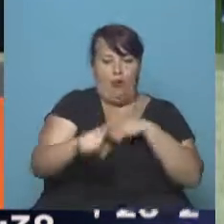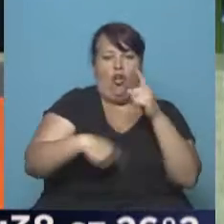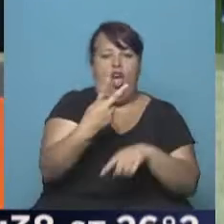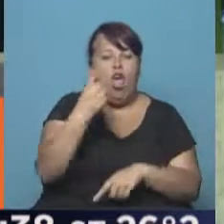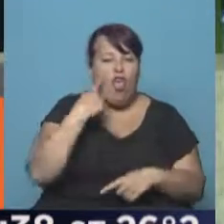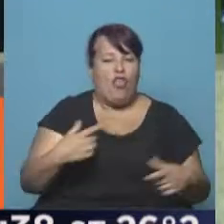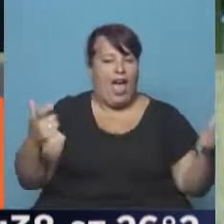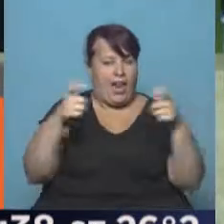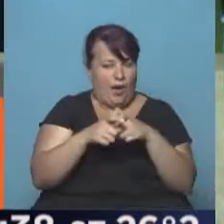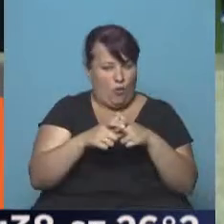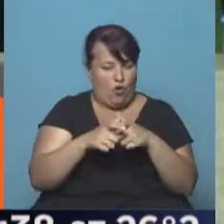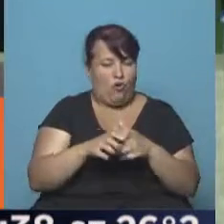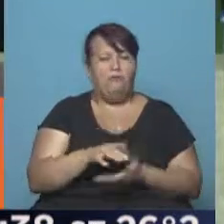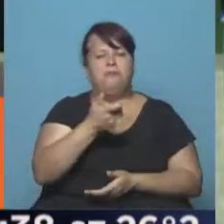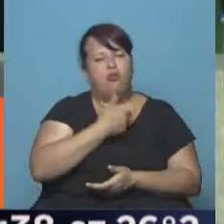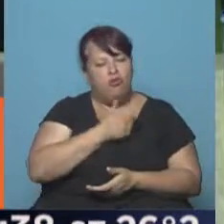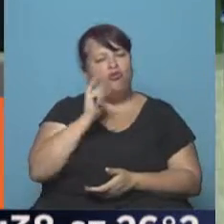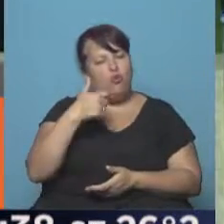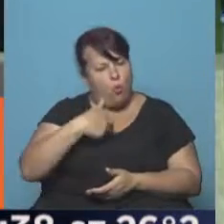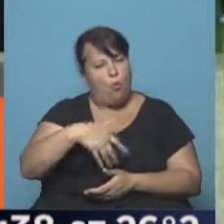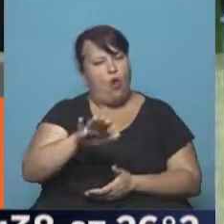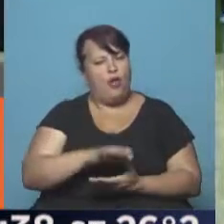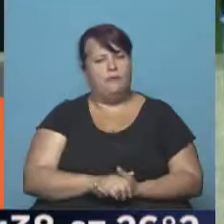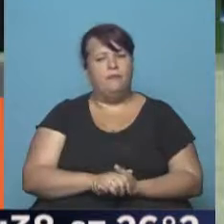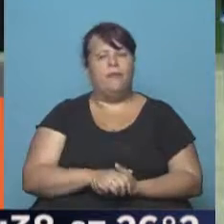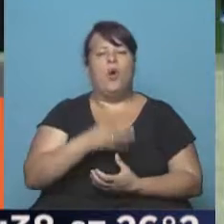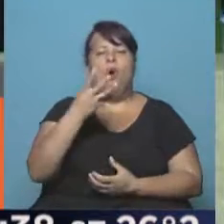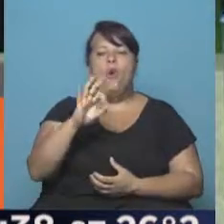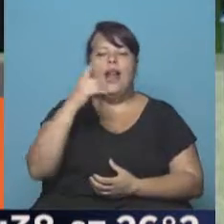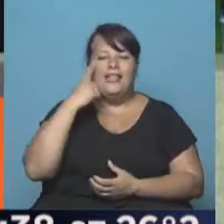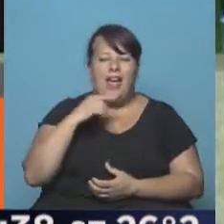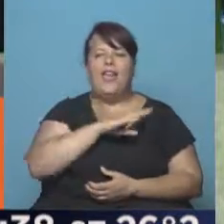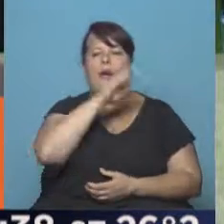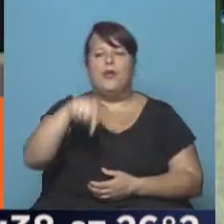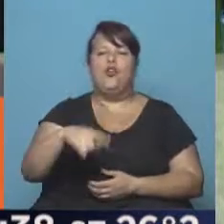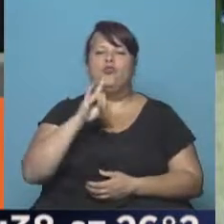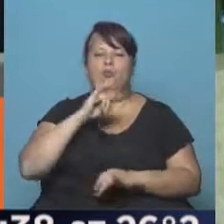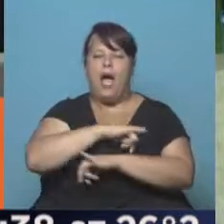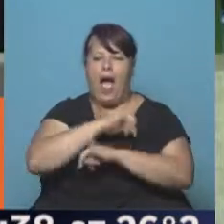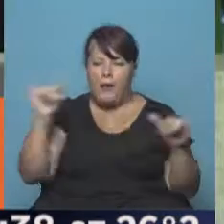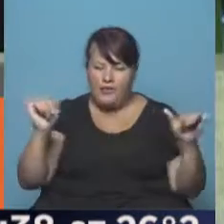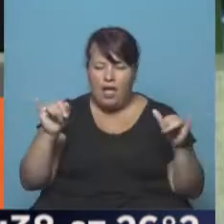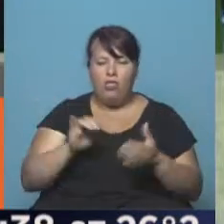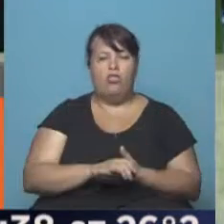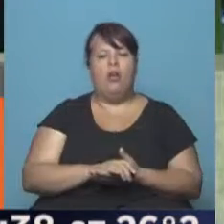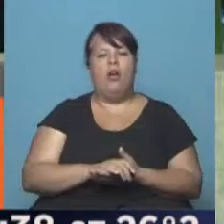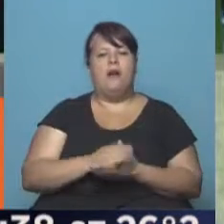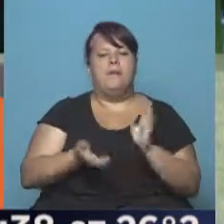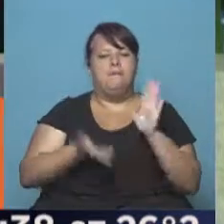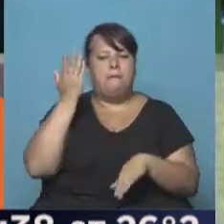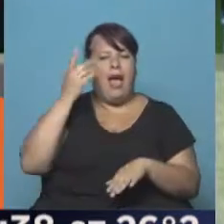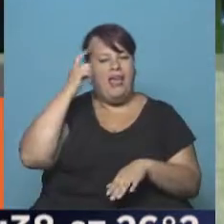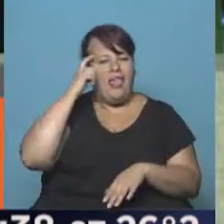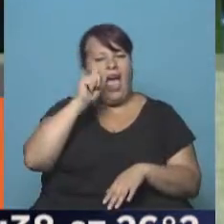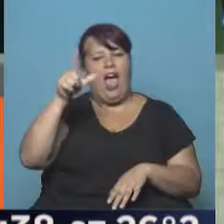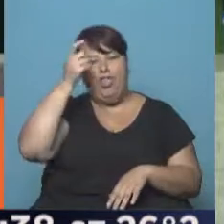como presidente de la nación me dijo sí lo voy a hacer a los 40 días que estuvo en tucumán anunciando el incremento del día